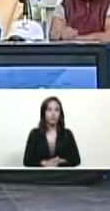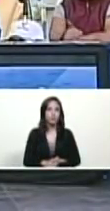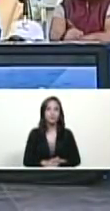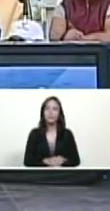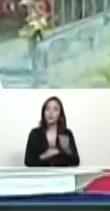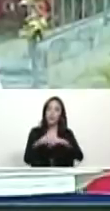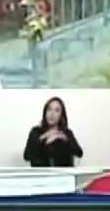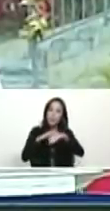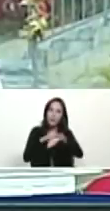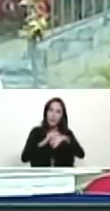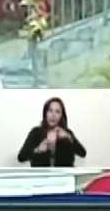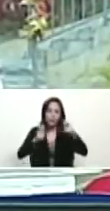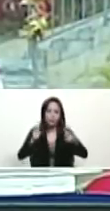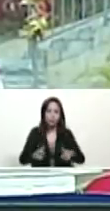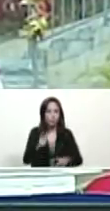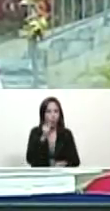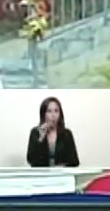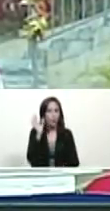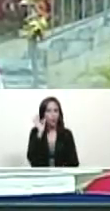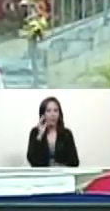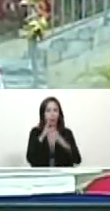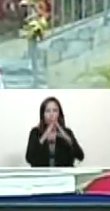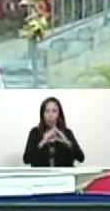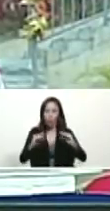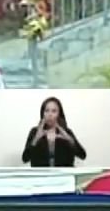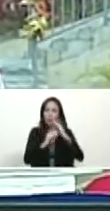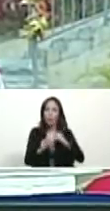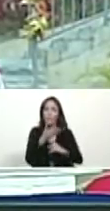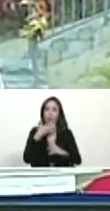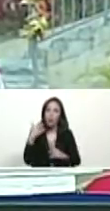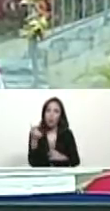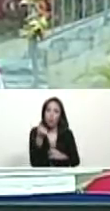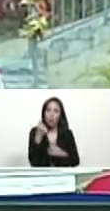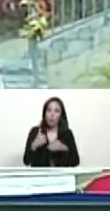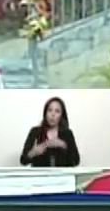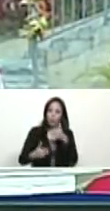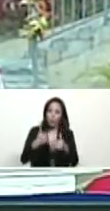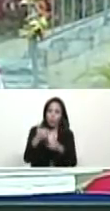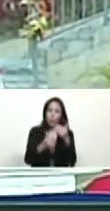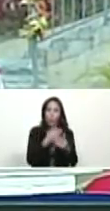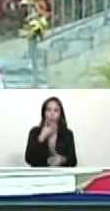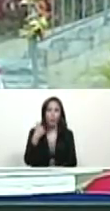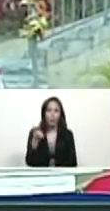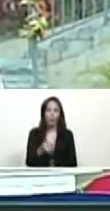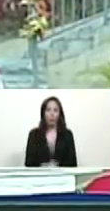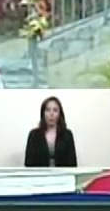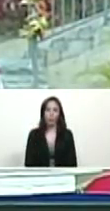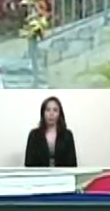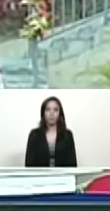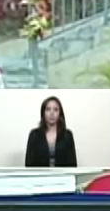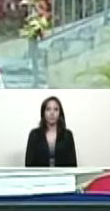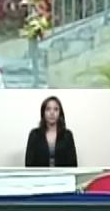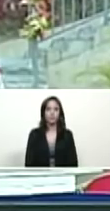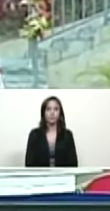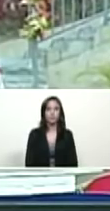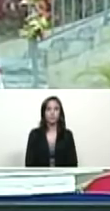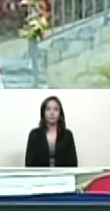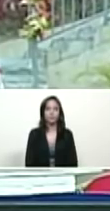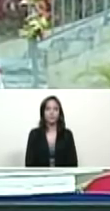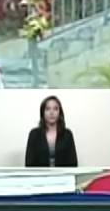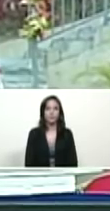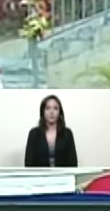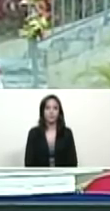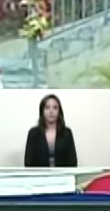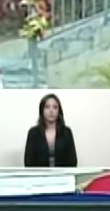Ministros, ministras, todo tiene que mejorar para el pueblo.